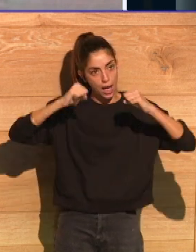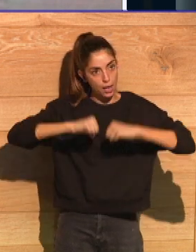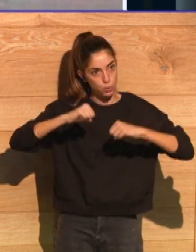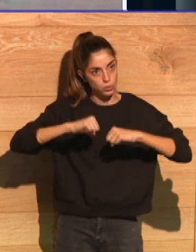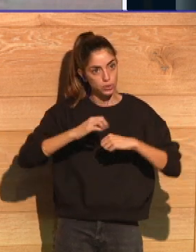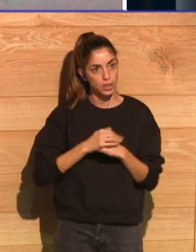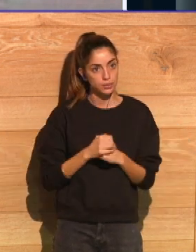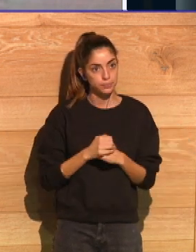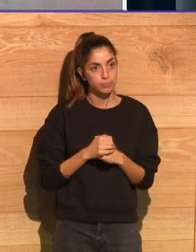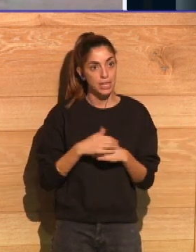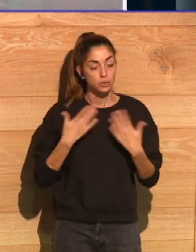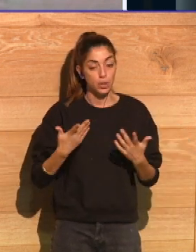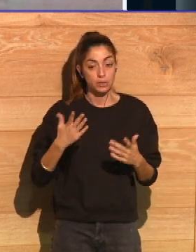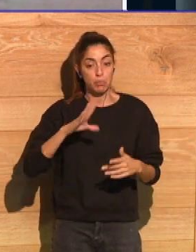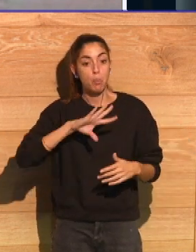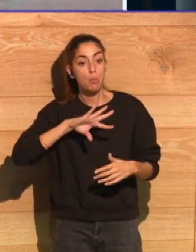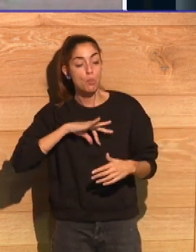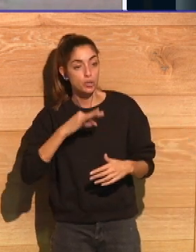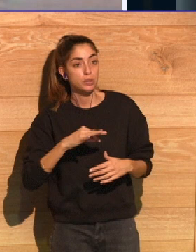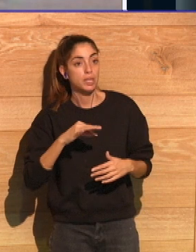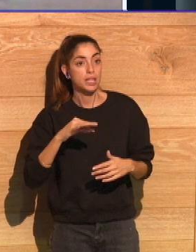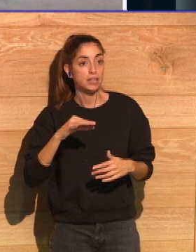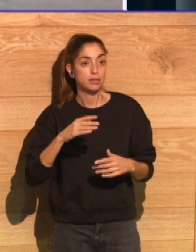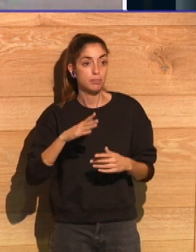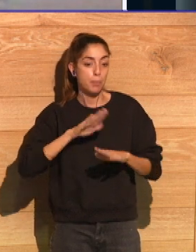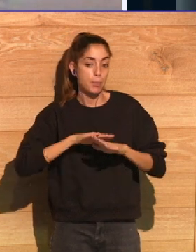Y bueno, esa posibilidad, ¿no?, de confesarte.